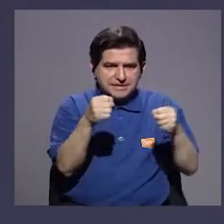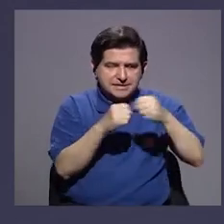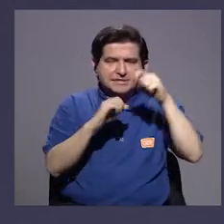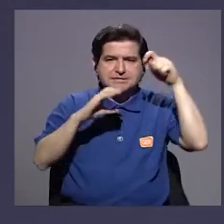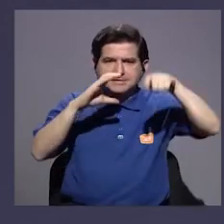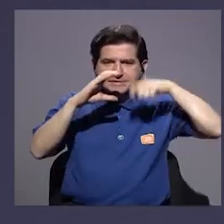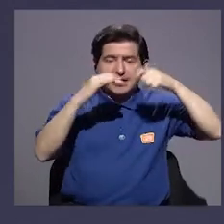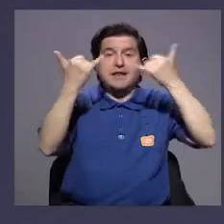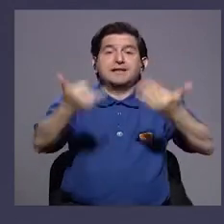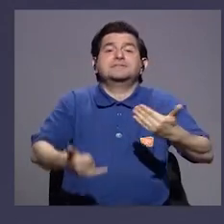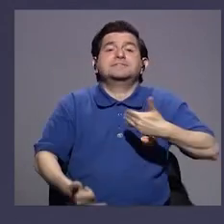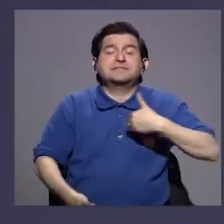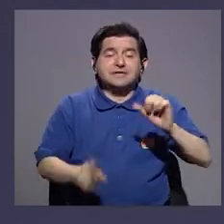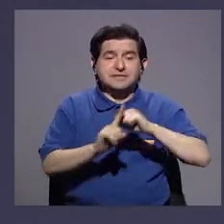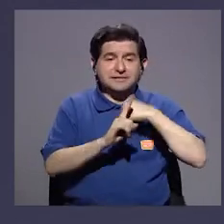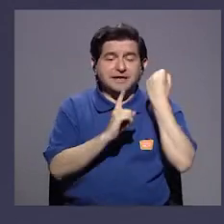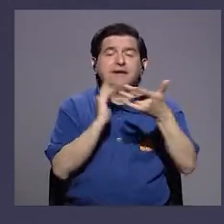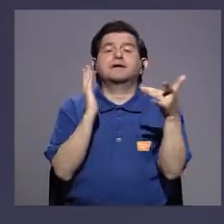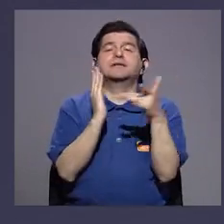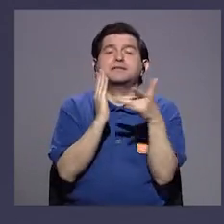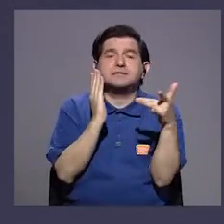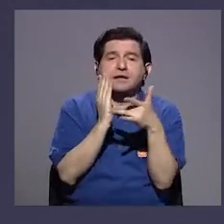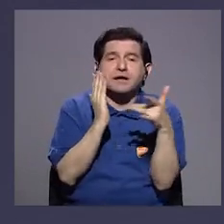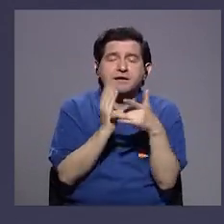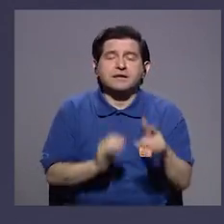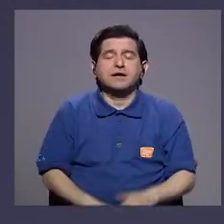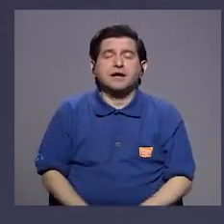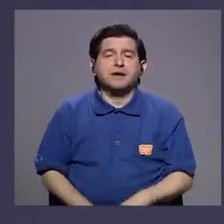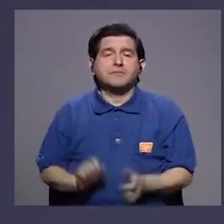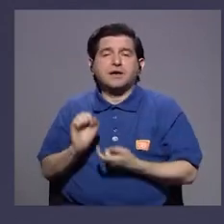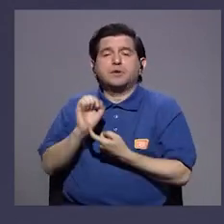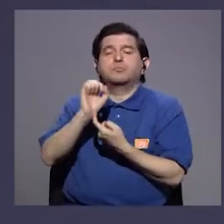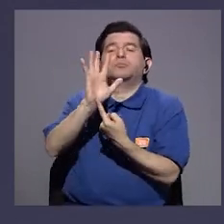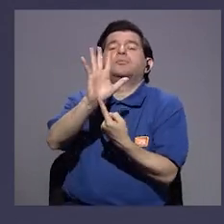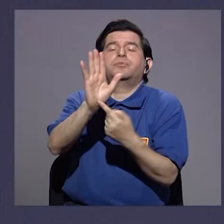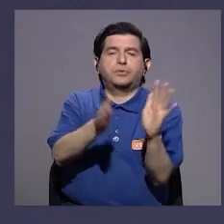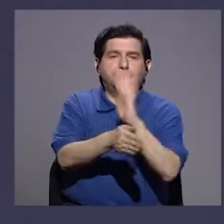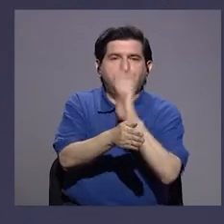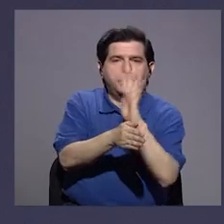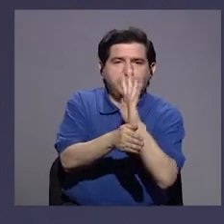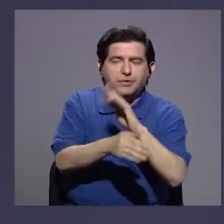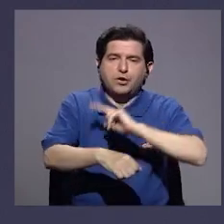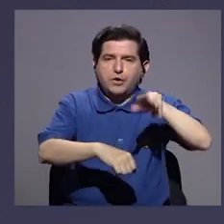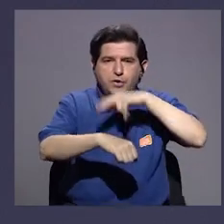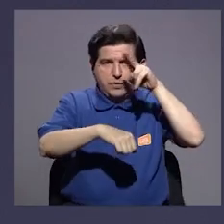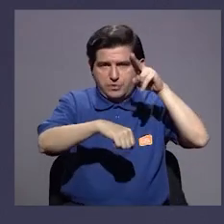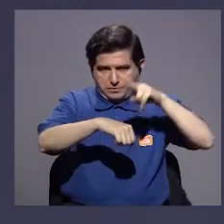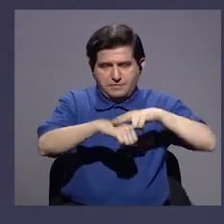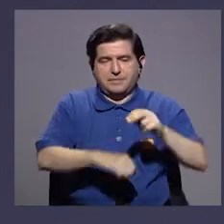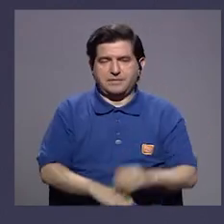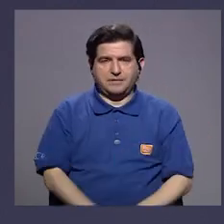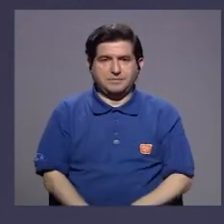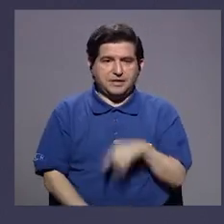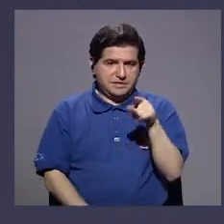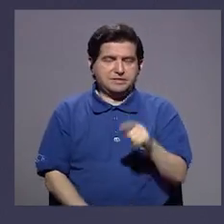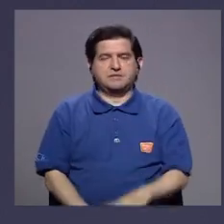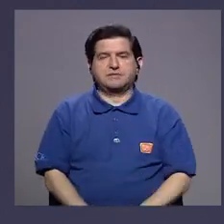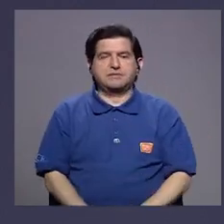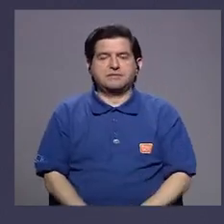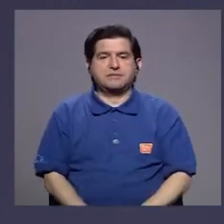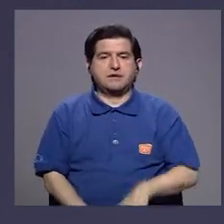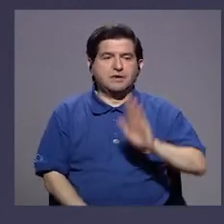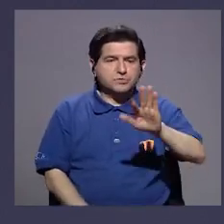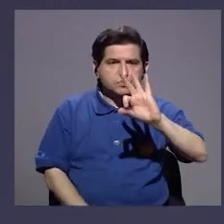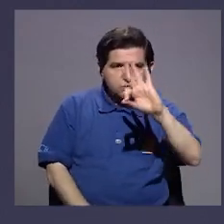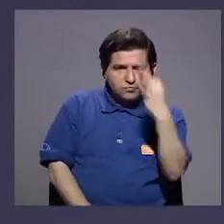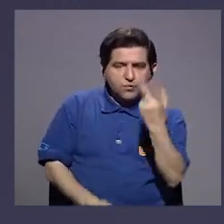cine porque ya tienen las condiciones tecnológicas para hacer la reproducción de las películas que normalmente vienen pues con formatos,